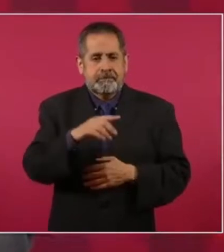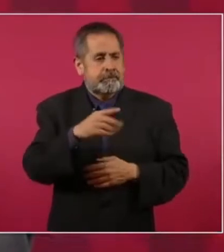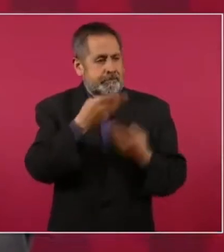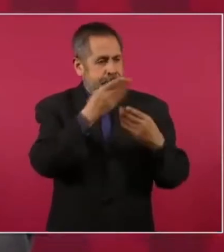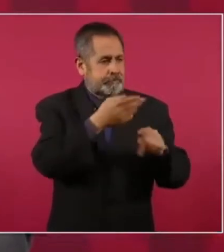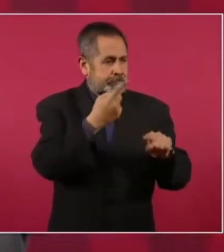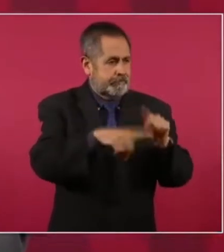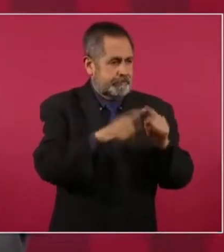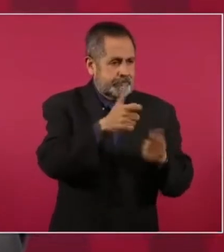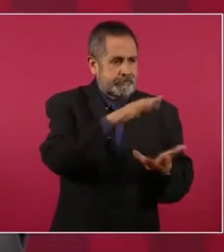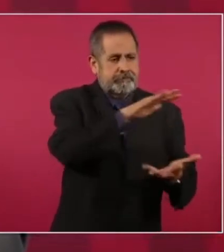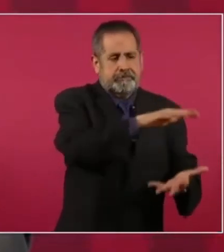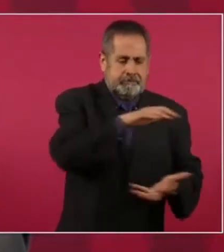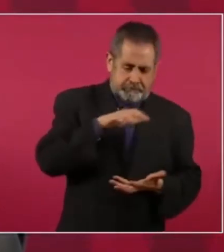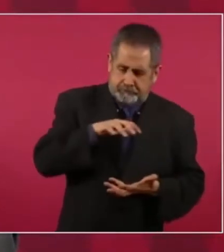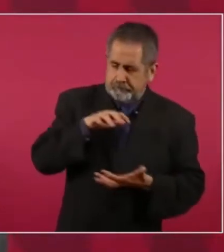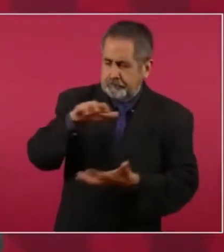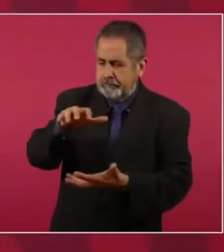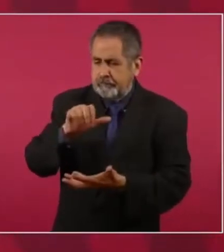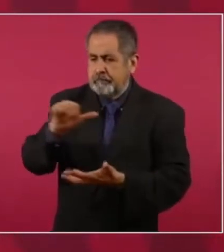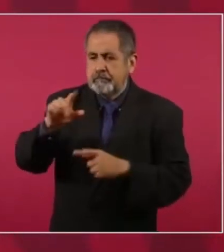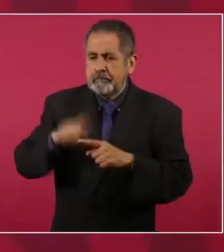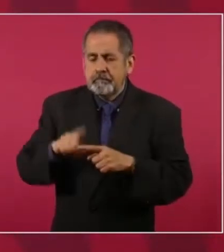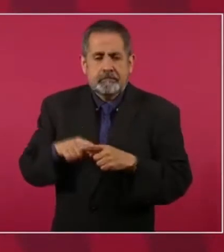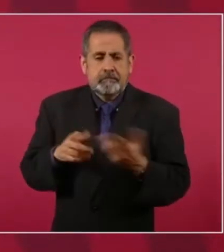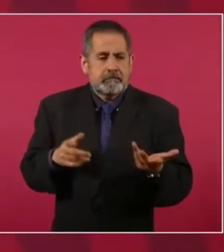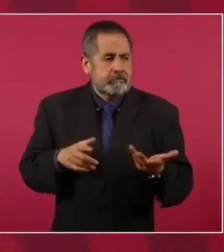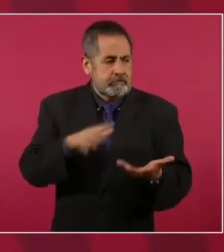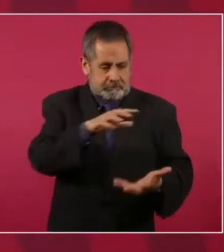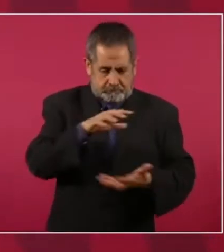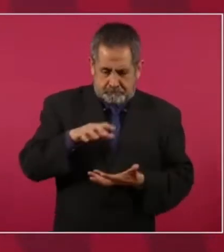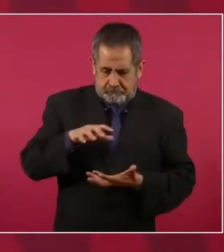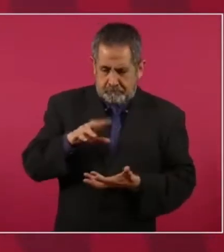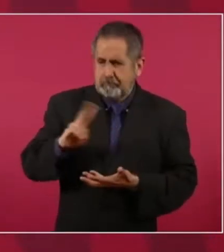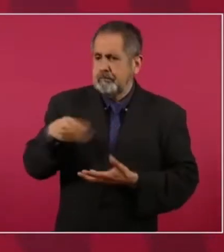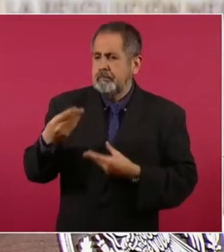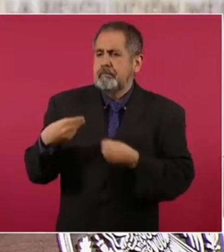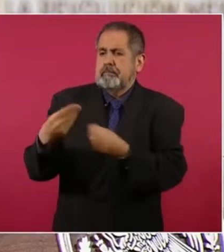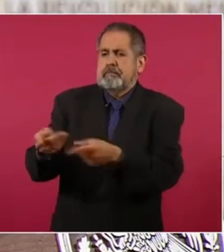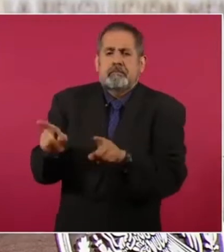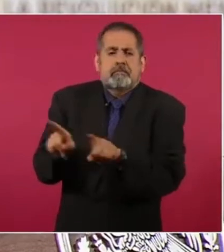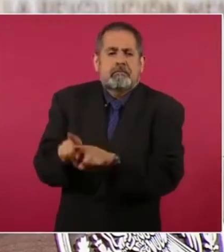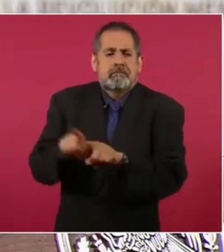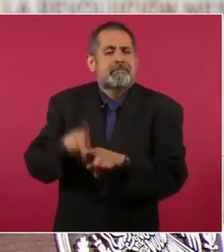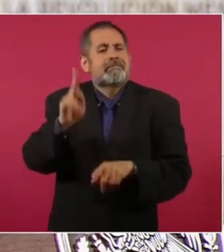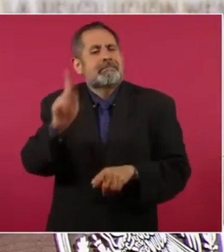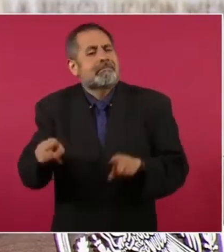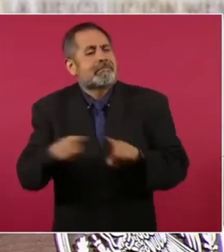destinar fondos, es como el devolverle al pueblo lo robado,